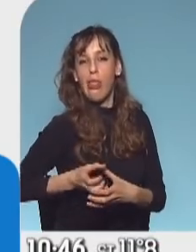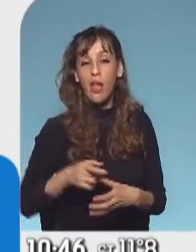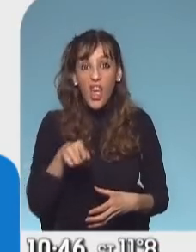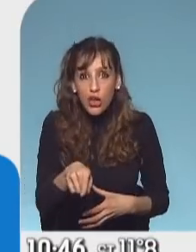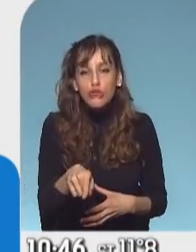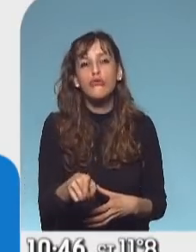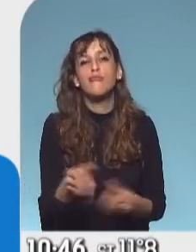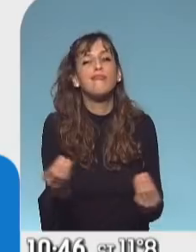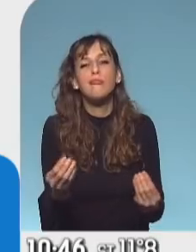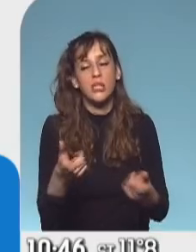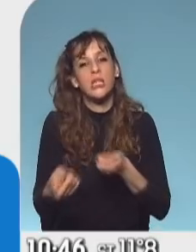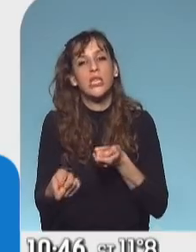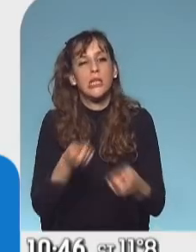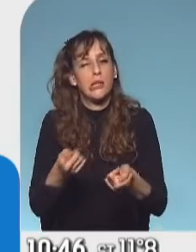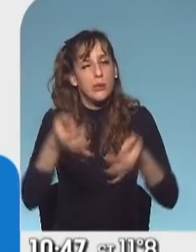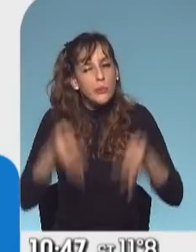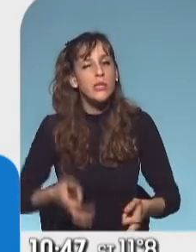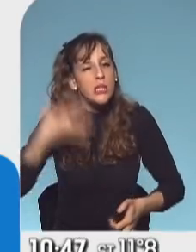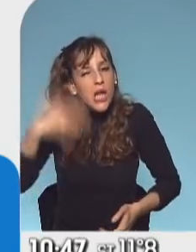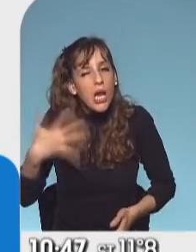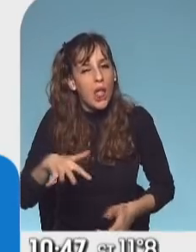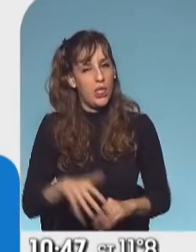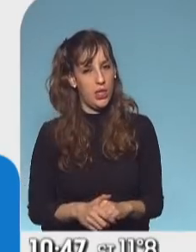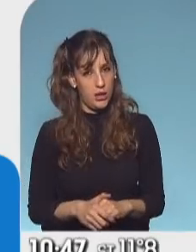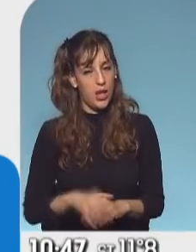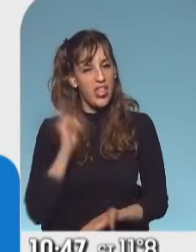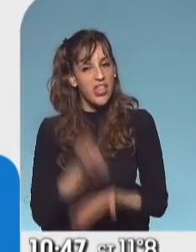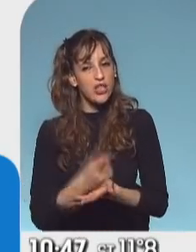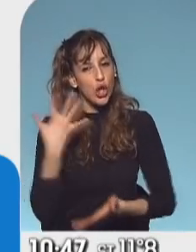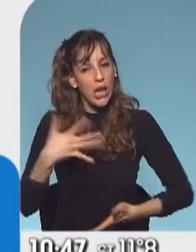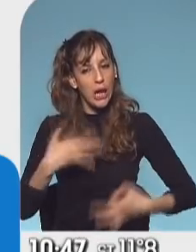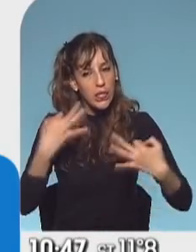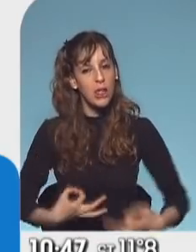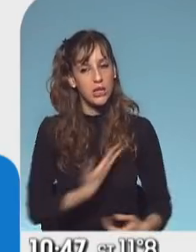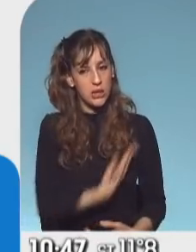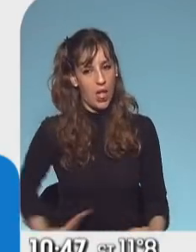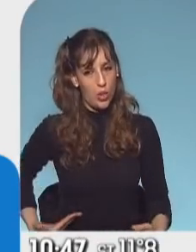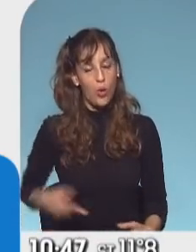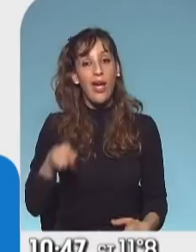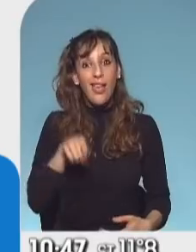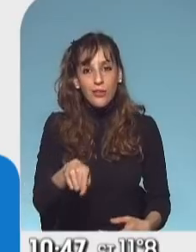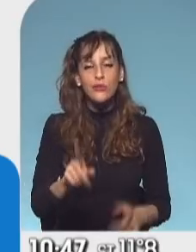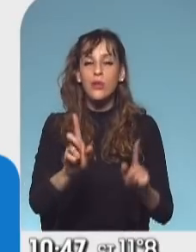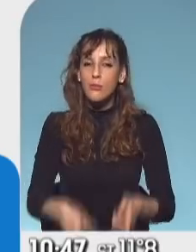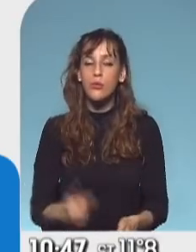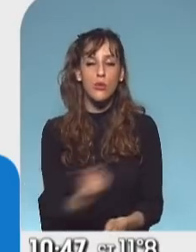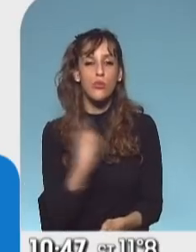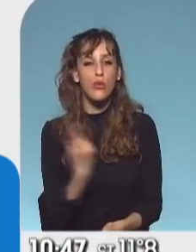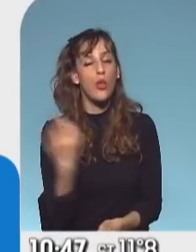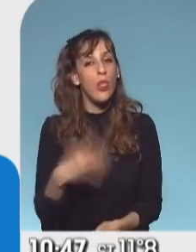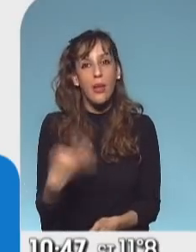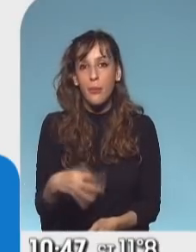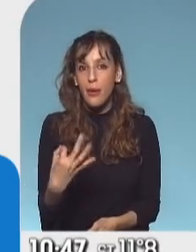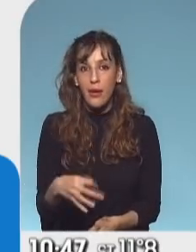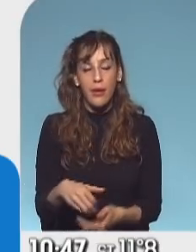inteligente. Eso es. Y para eso también tenemos que tener de nuestro lado una